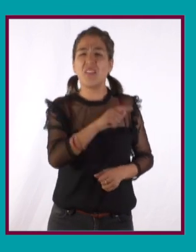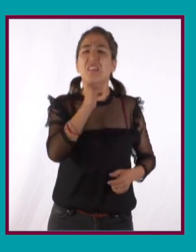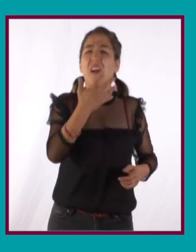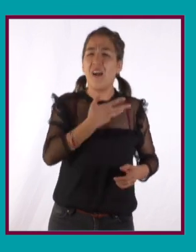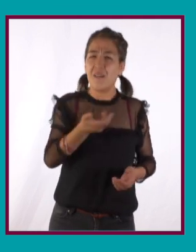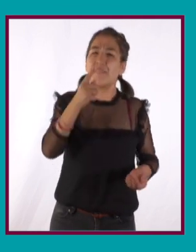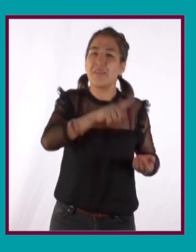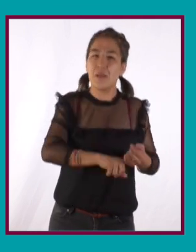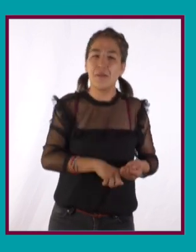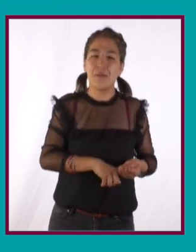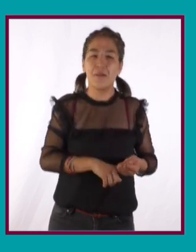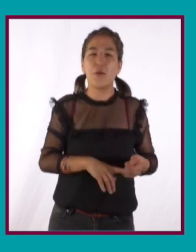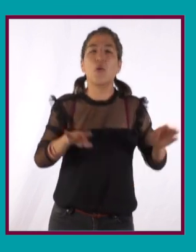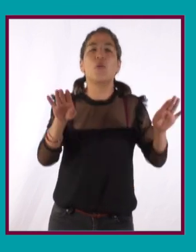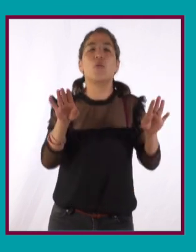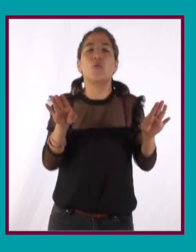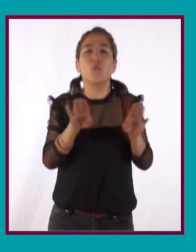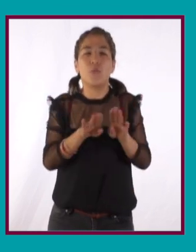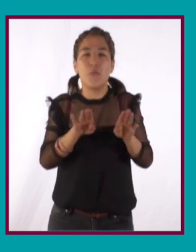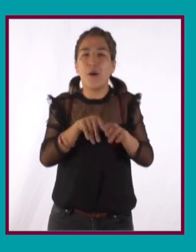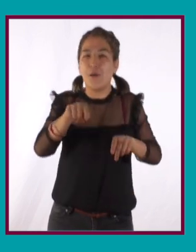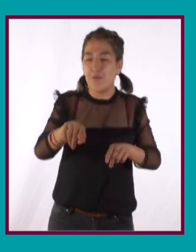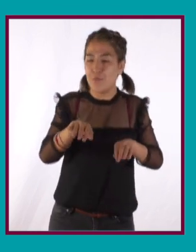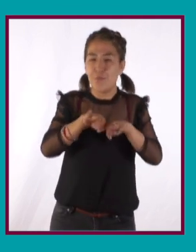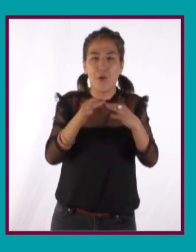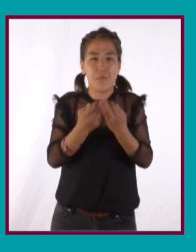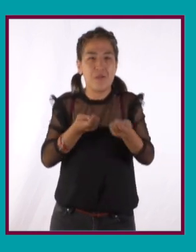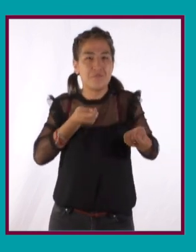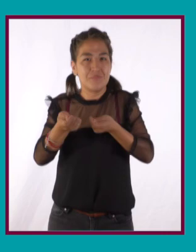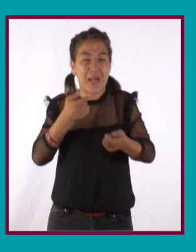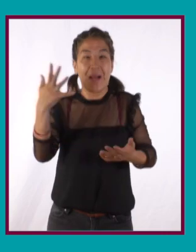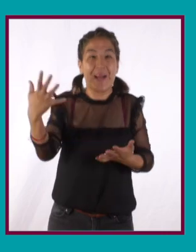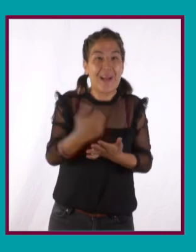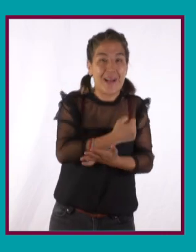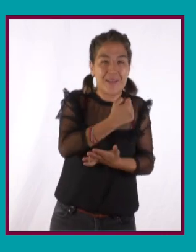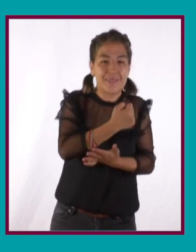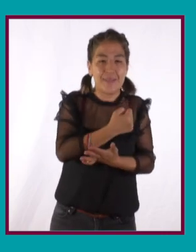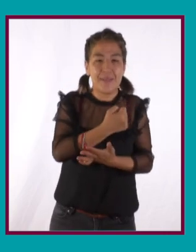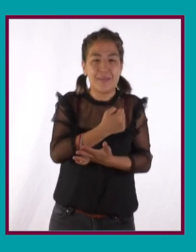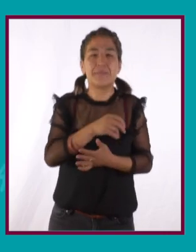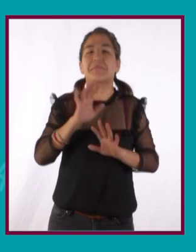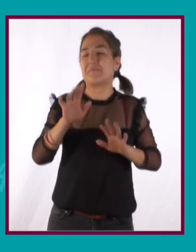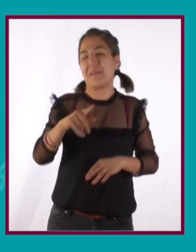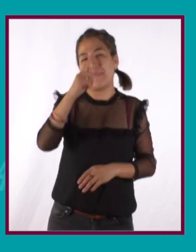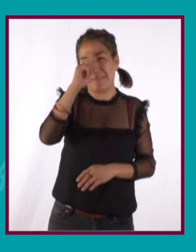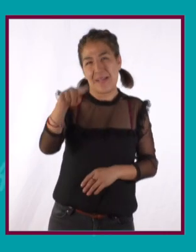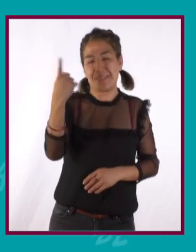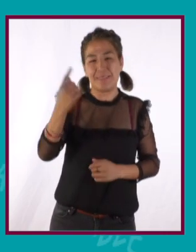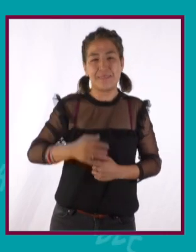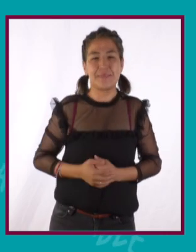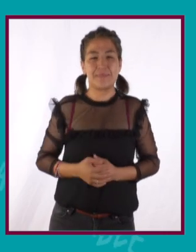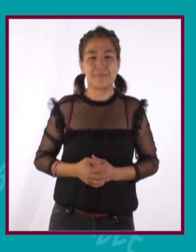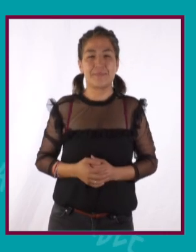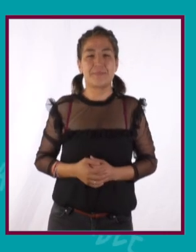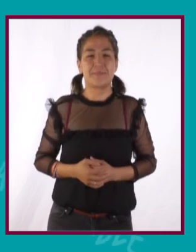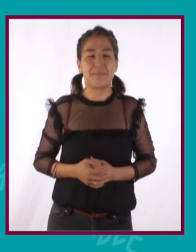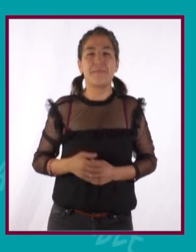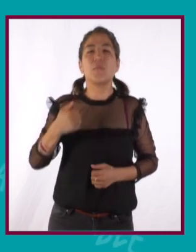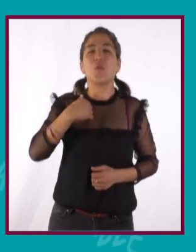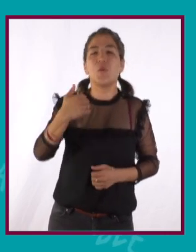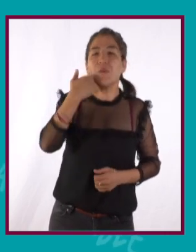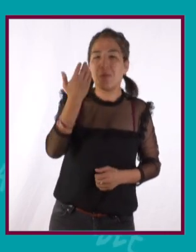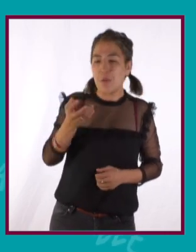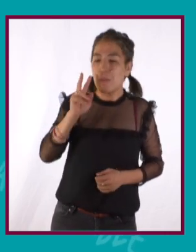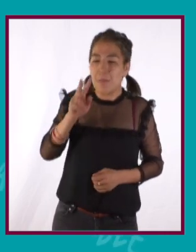pues encontramos cómo encontramos a la estrategia ganadora. Pues bueno, básicamente